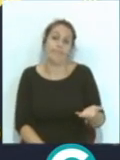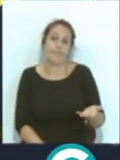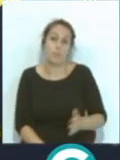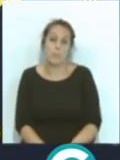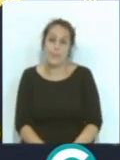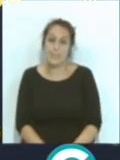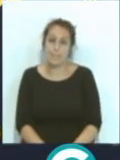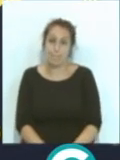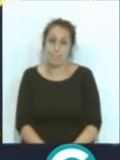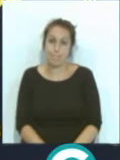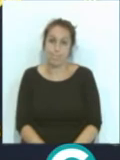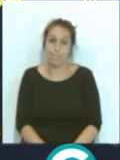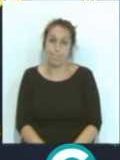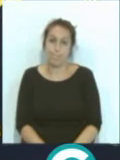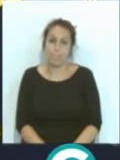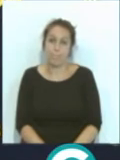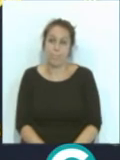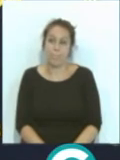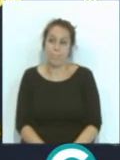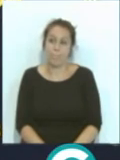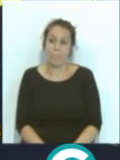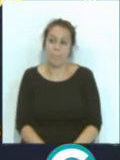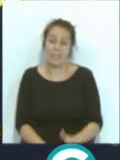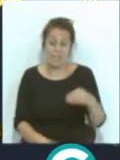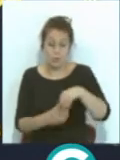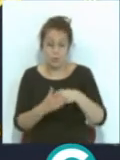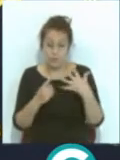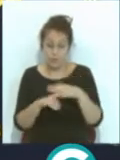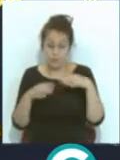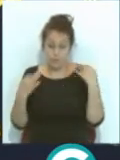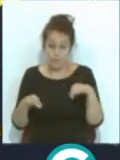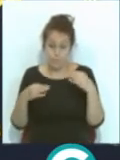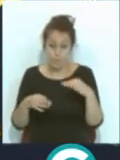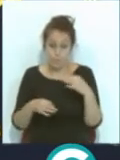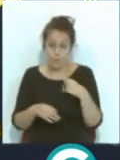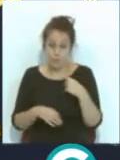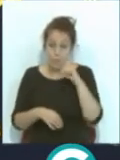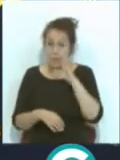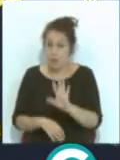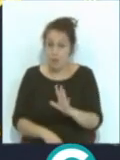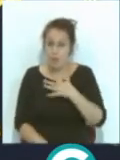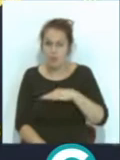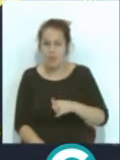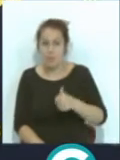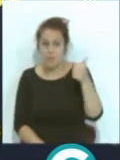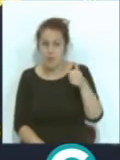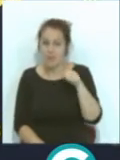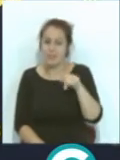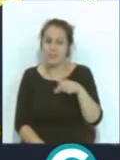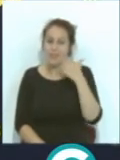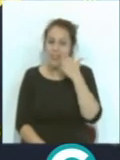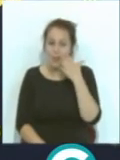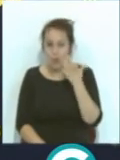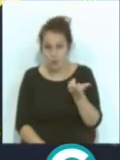más, a priori, dentro de la normalidad, se supone que tienes más posibilidades de puntuar en el del